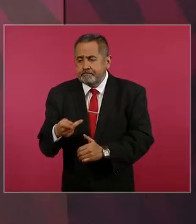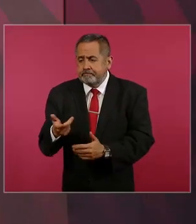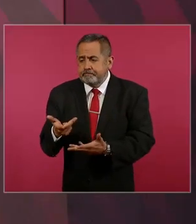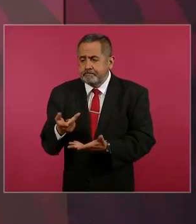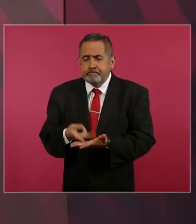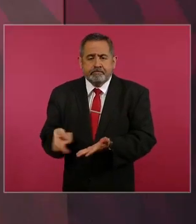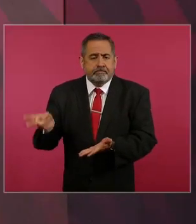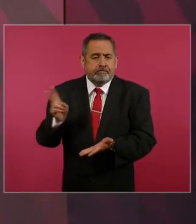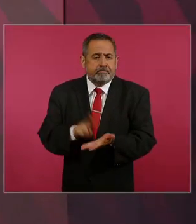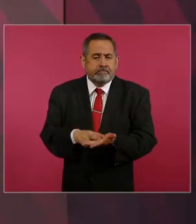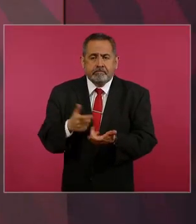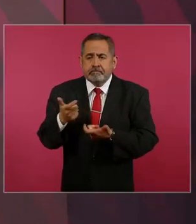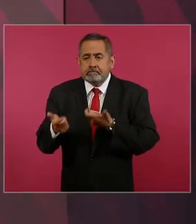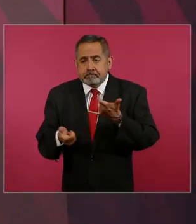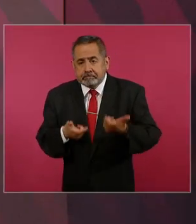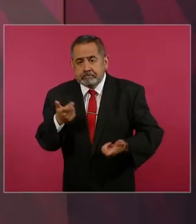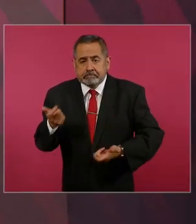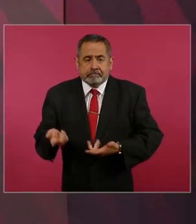material